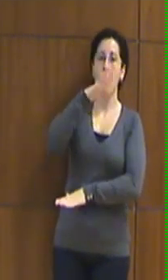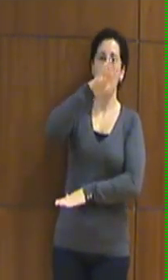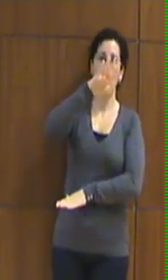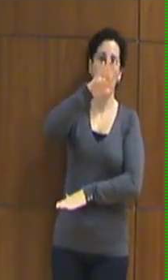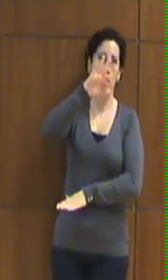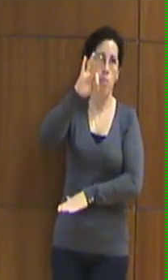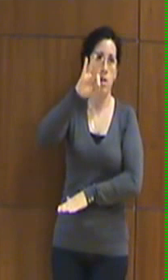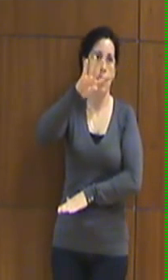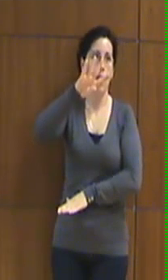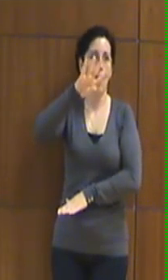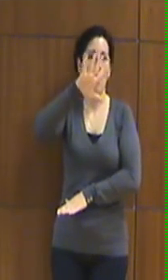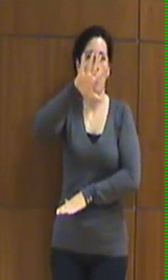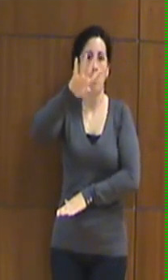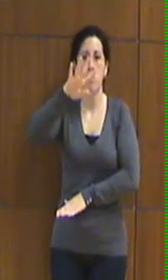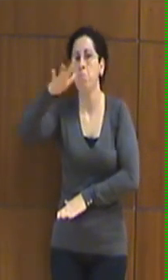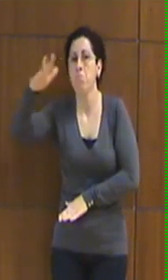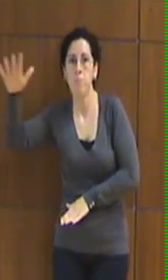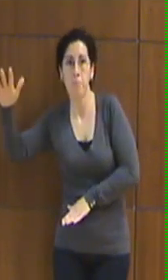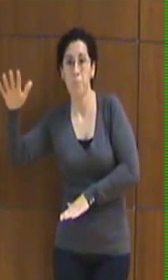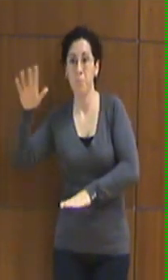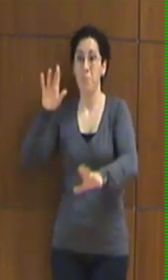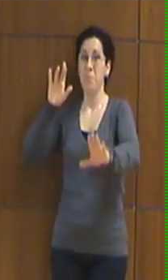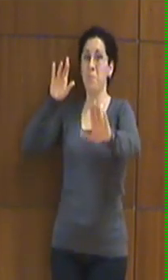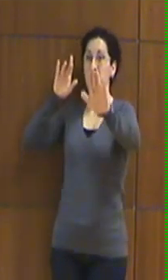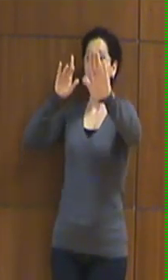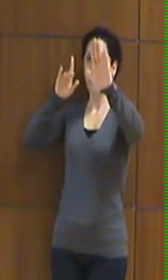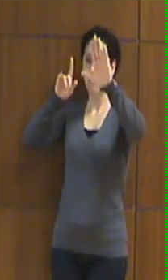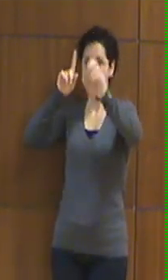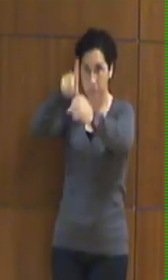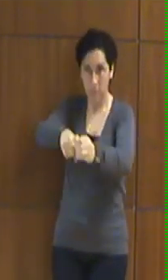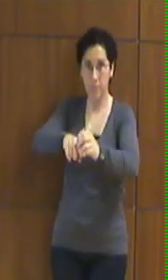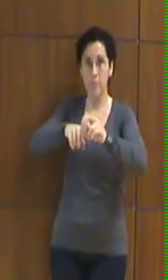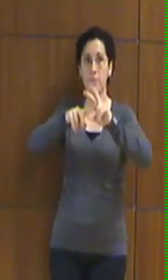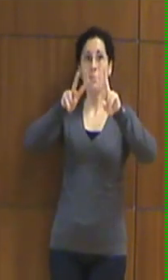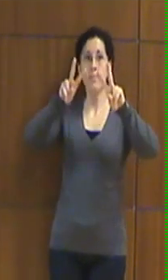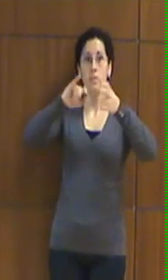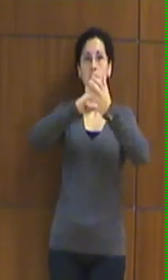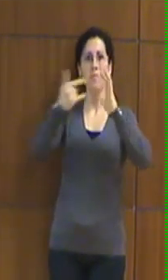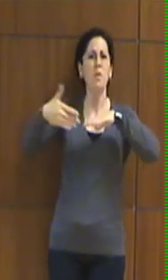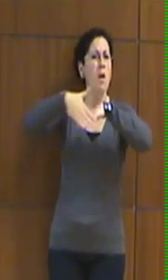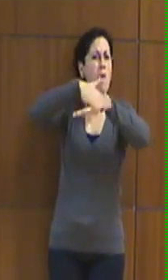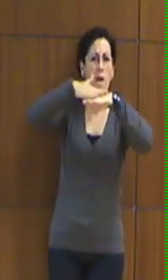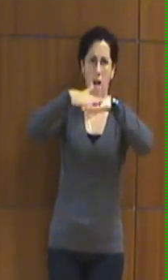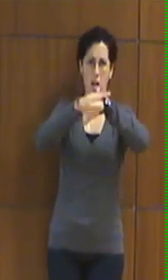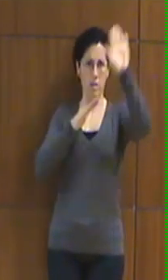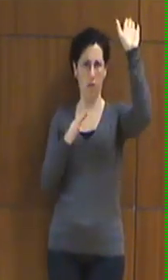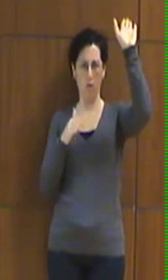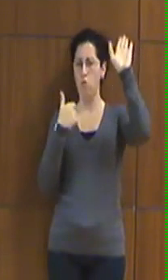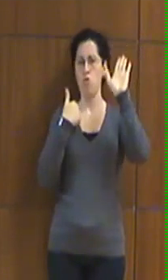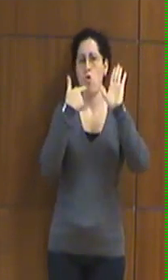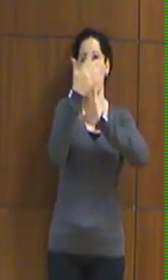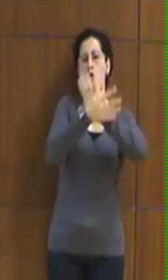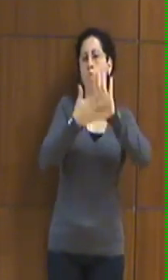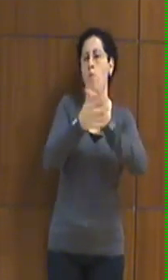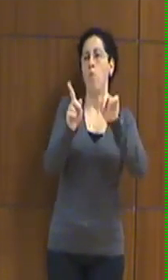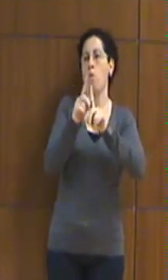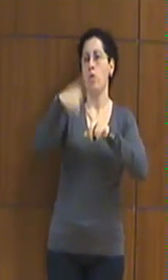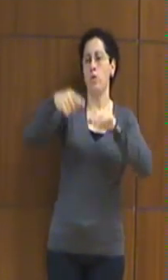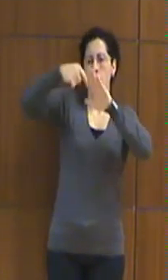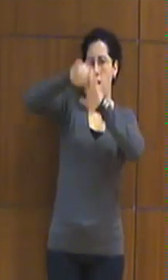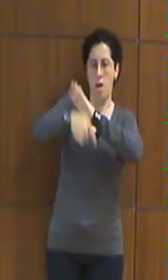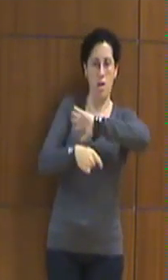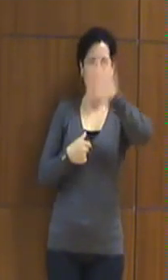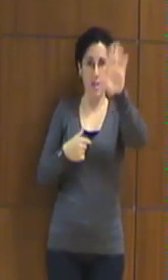56, entrar en las tecnologías base, yo no hablo ya de ser capaz de formatear un ordenador o de instalar el Skype, vale, posiblemente